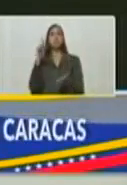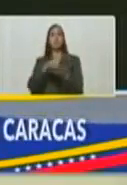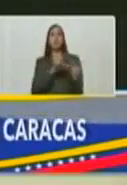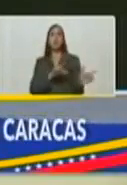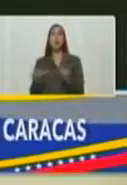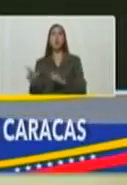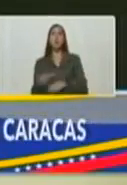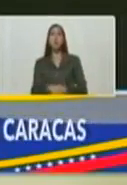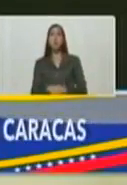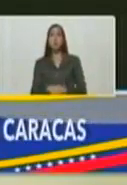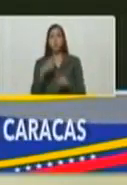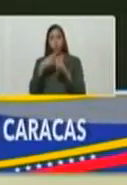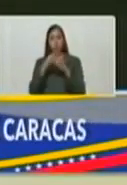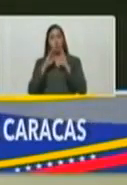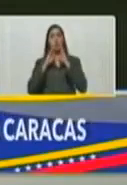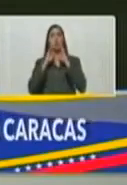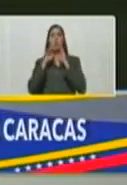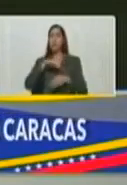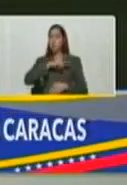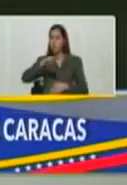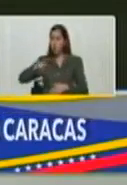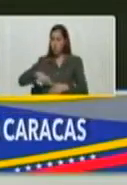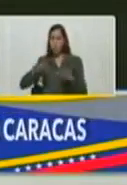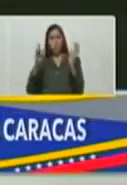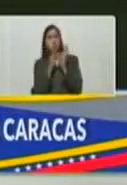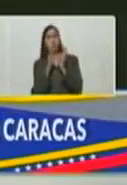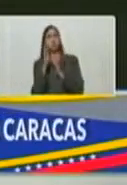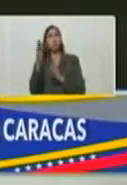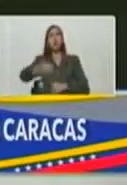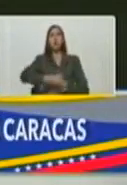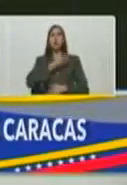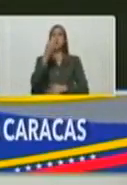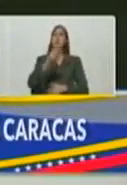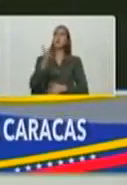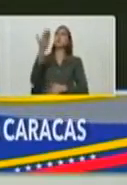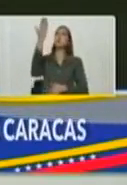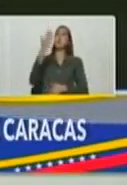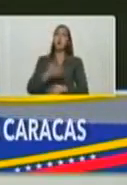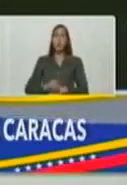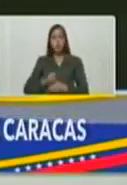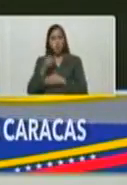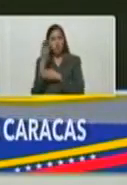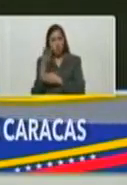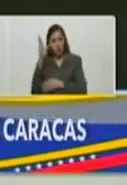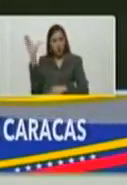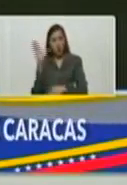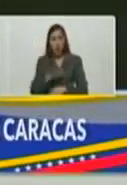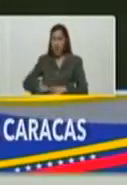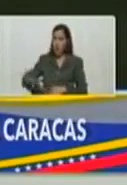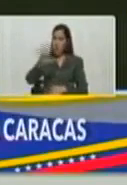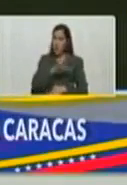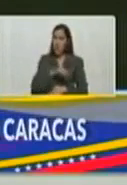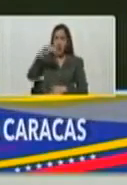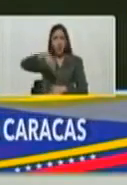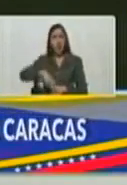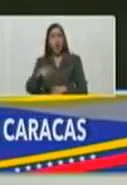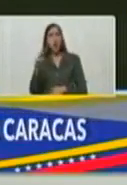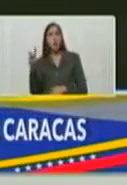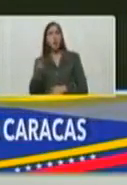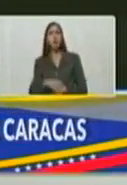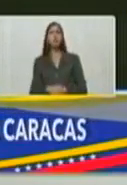Oh cruz bendita de nuestro Señor Jesucristo, ilumina nuestra Caracas y nuestra Venezuela.